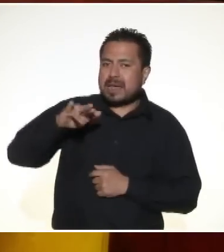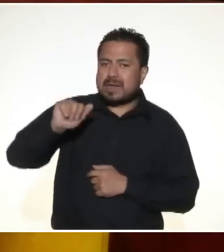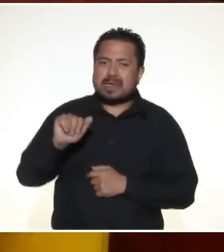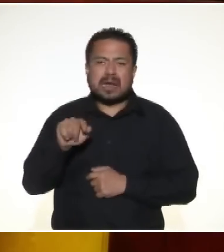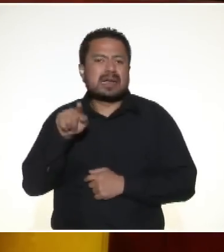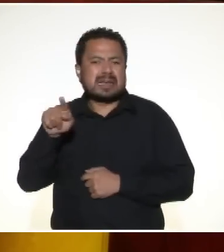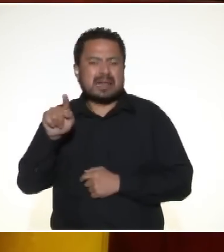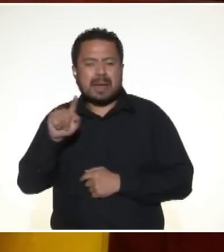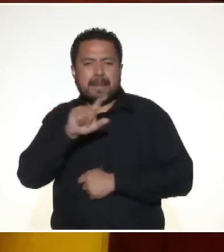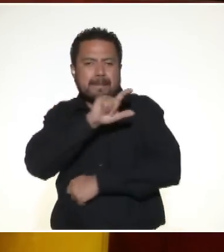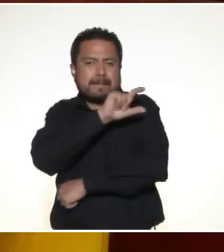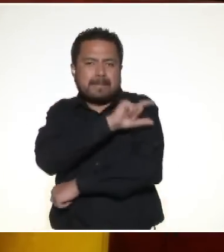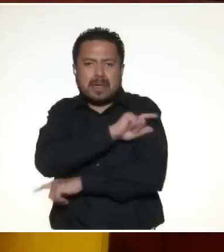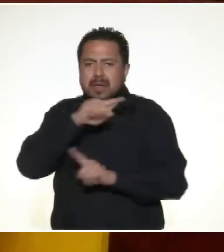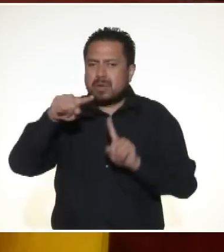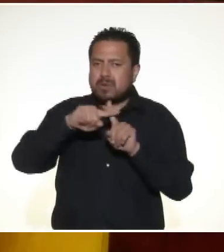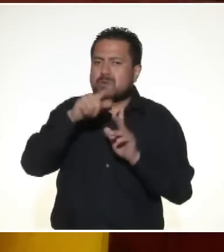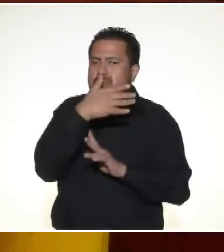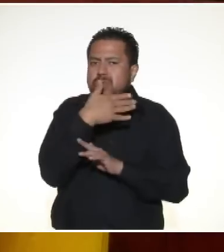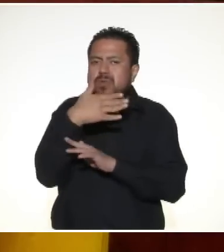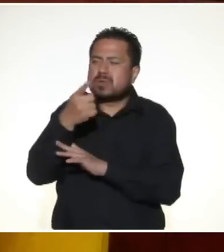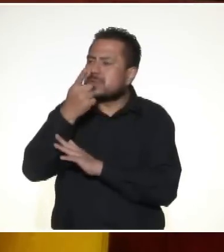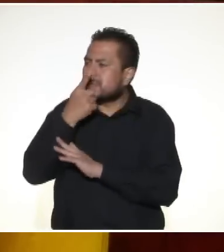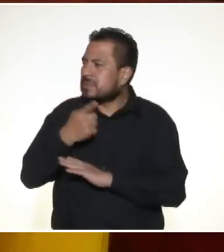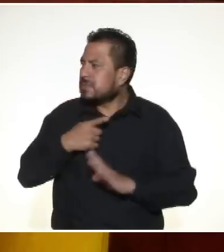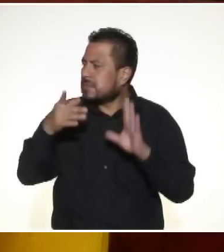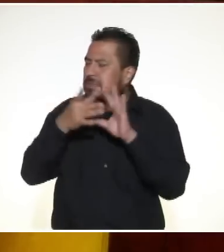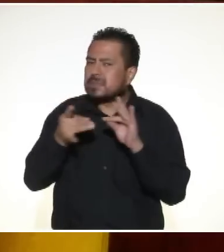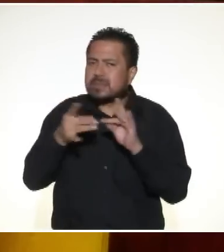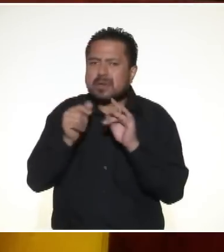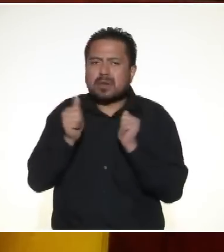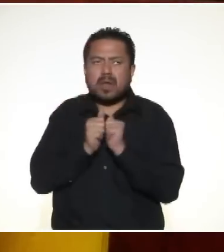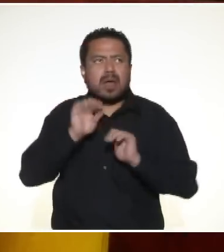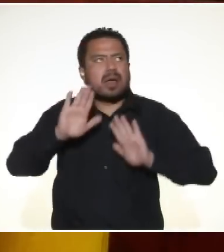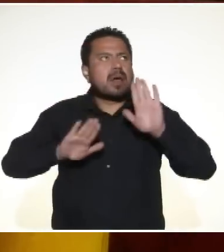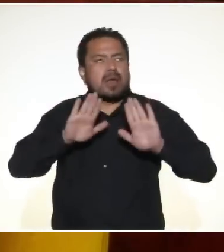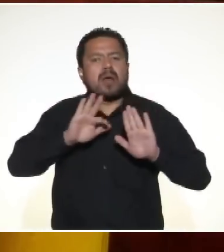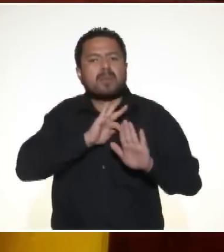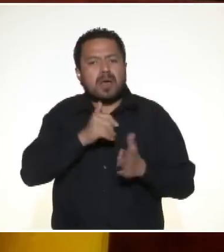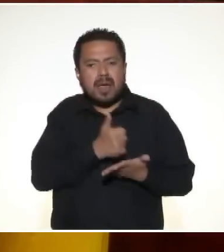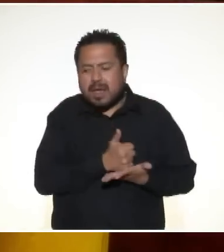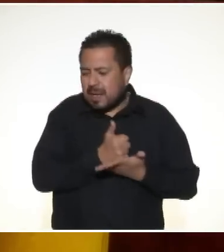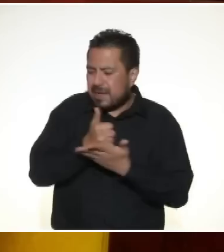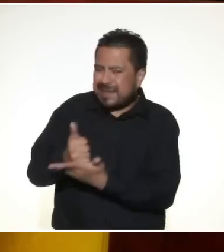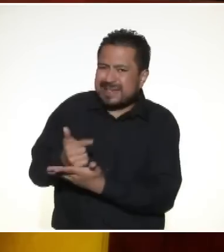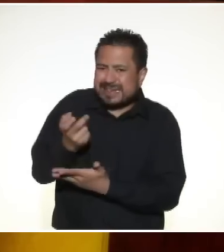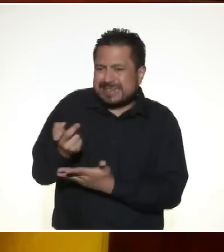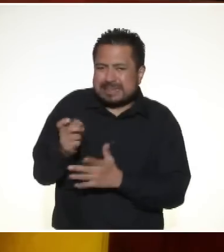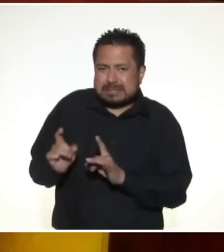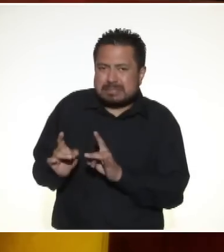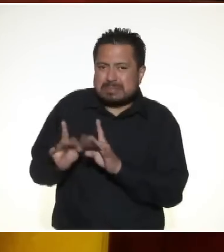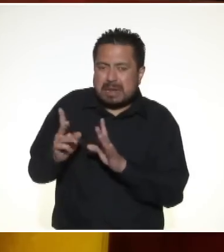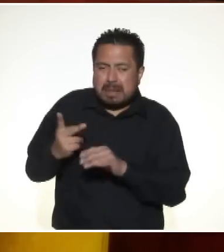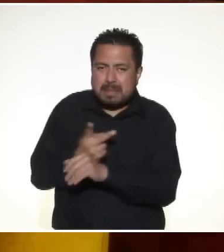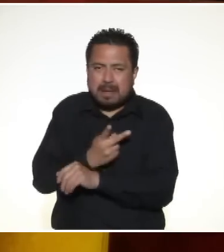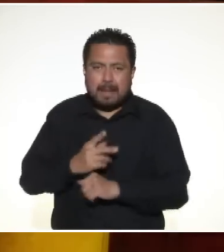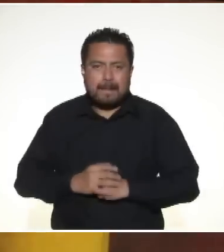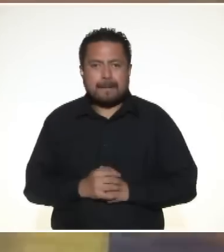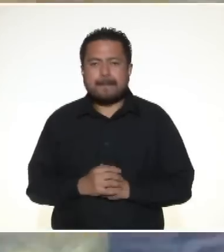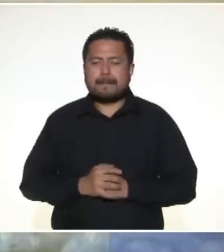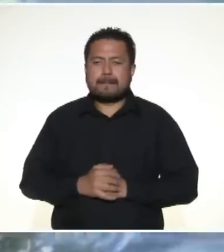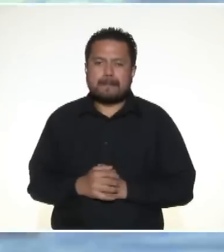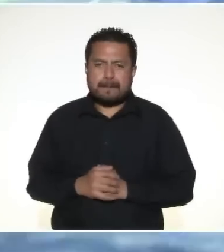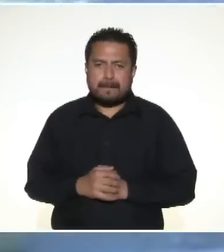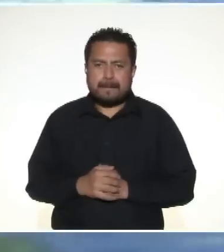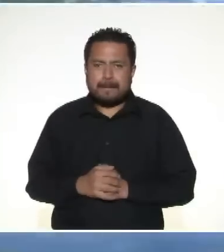Zamora. Ella es paramédico de la Cruz Roja y nos va a hablar sobre el ahogamiento y los primeros auxilios en este tipo de circunstancias.